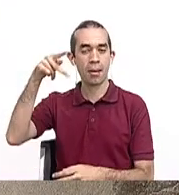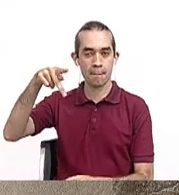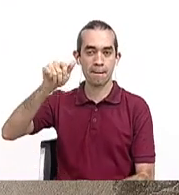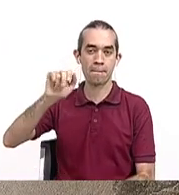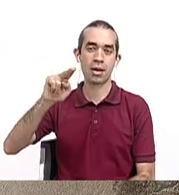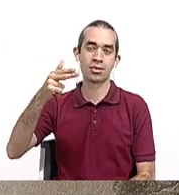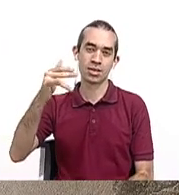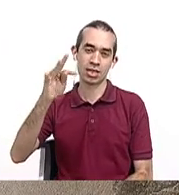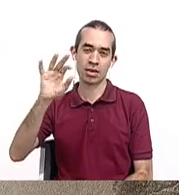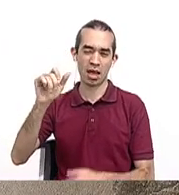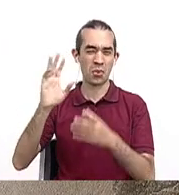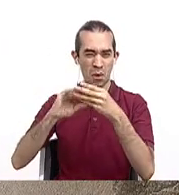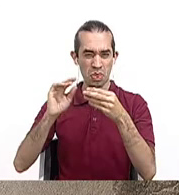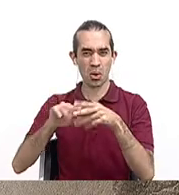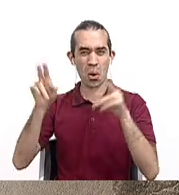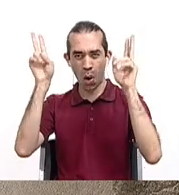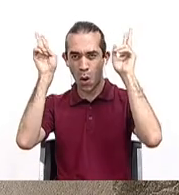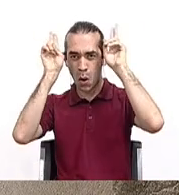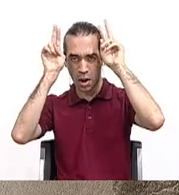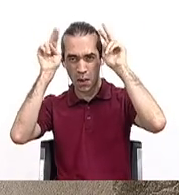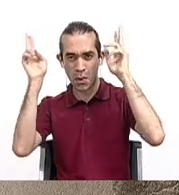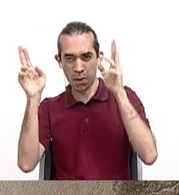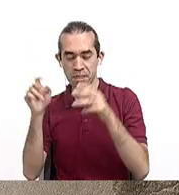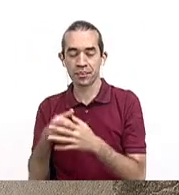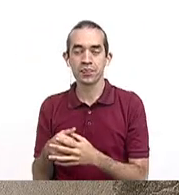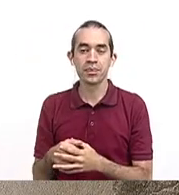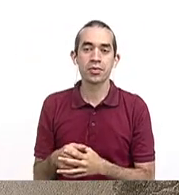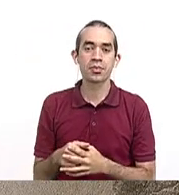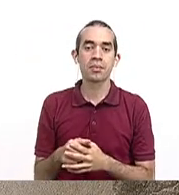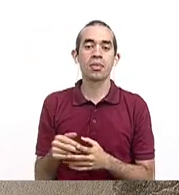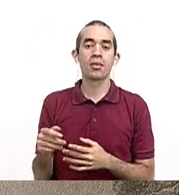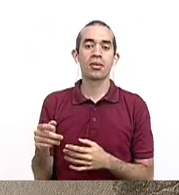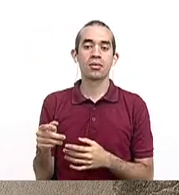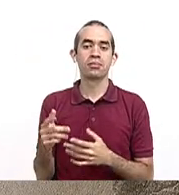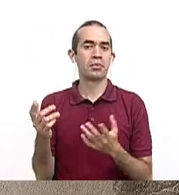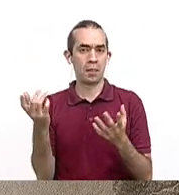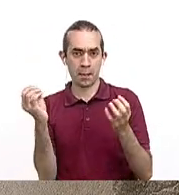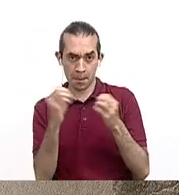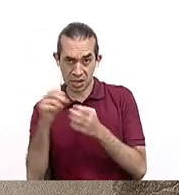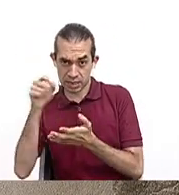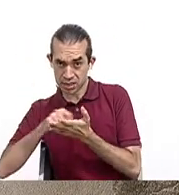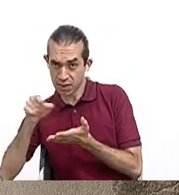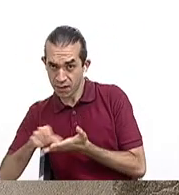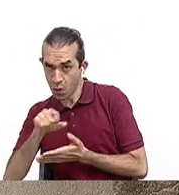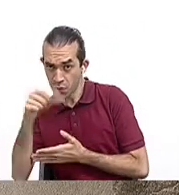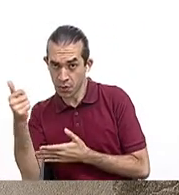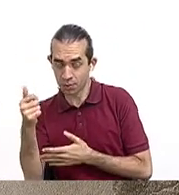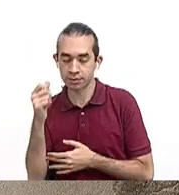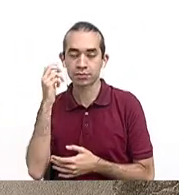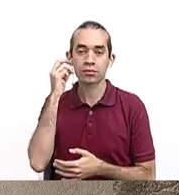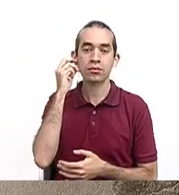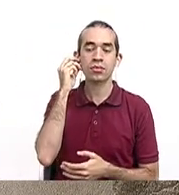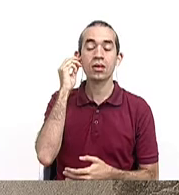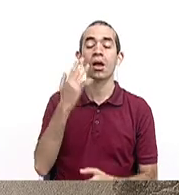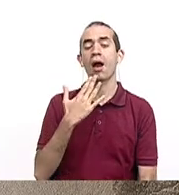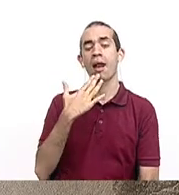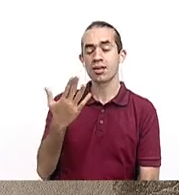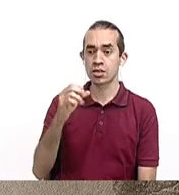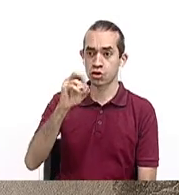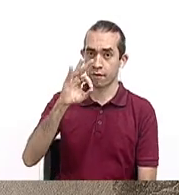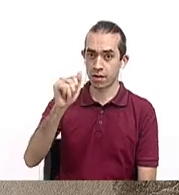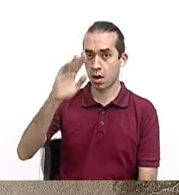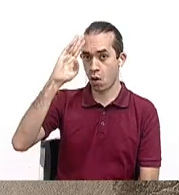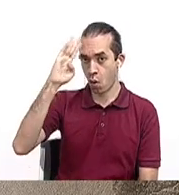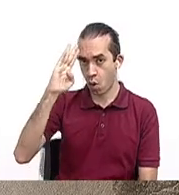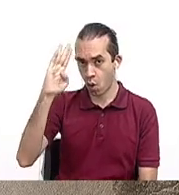gracias a sofía su estimable de familia por la pregunta nos hacía una en cuestionamiento muy interesante hablando sobre maría